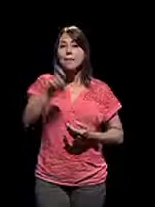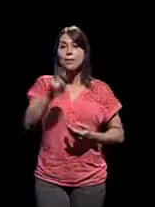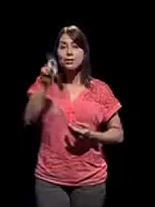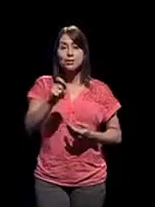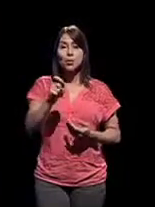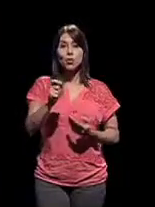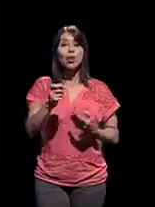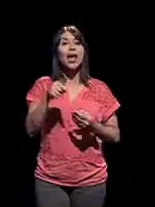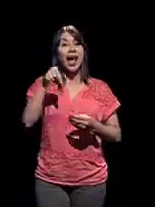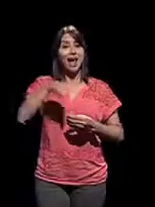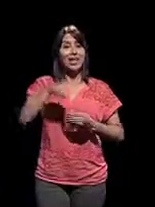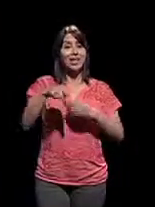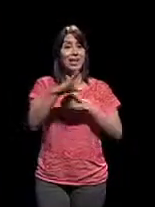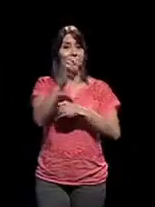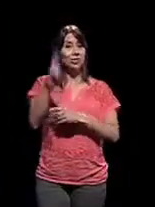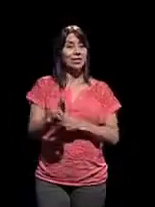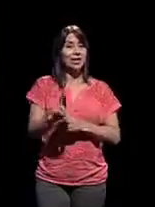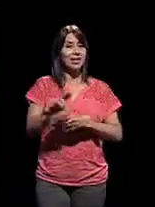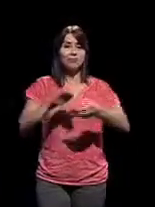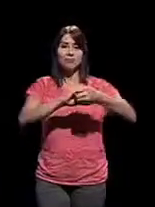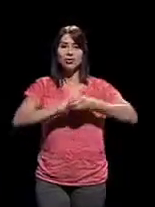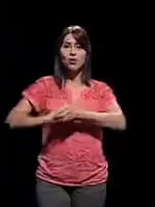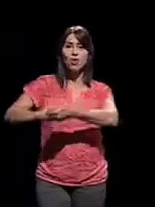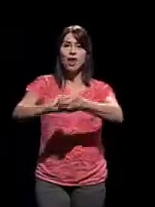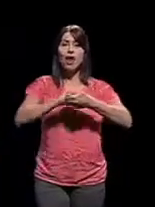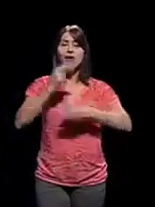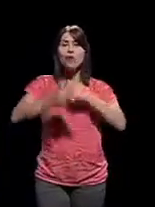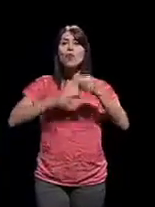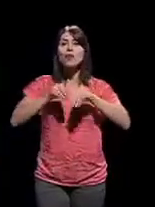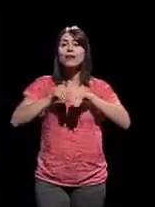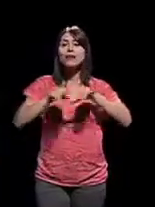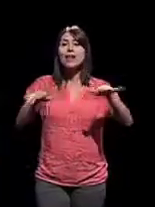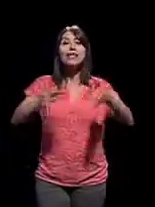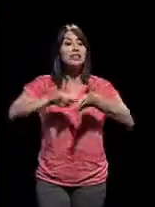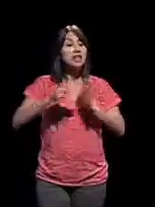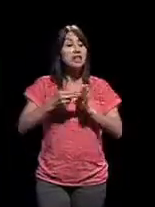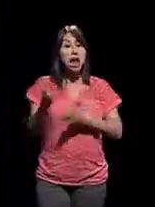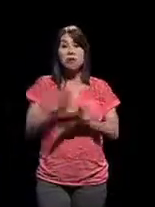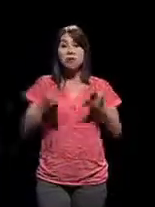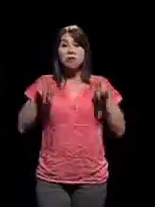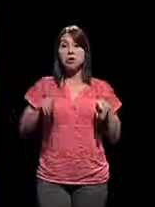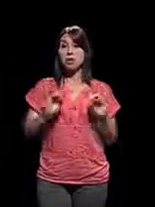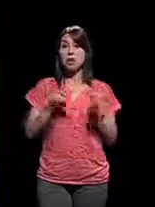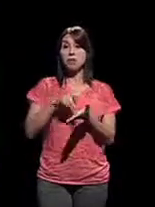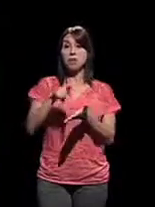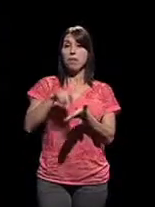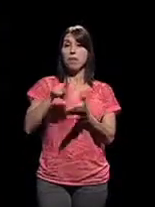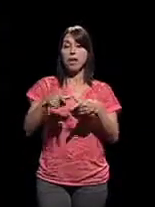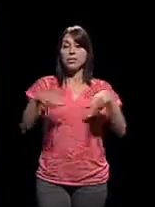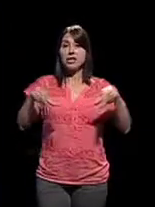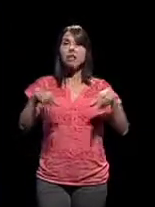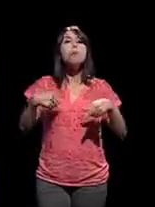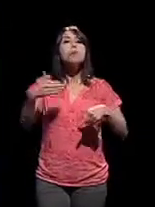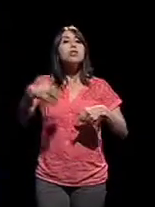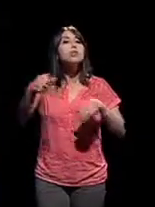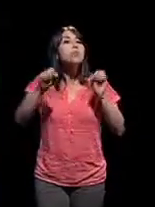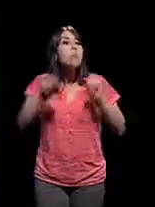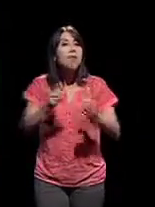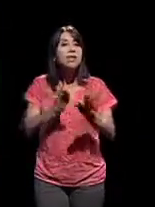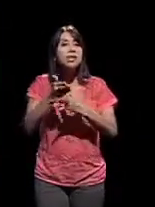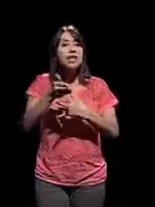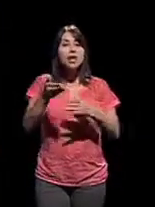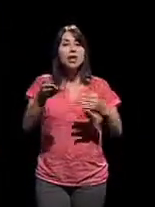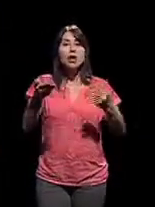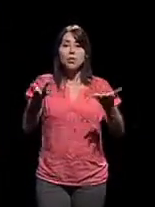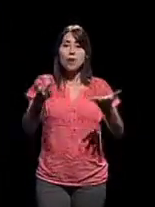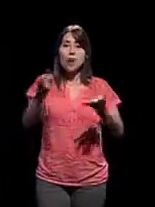que se ha aplicado en este país, desde un sistema solidario y universal, permite que pese a que las personas no estén cotizando, tengan acceso a una pensión. Igual nuestra SABA